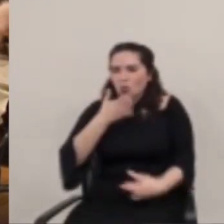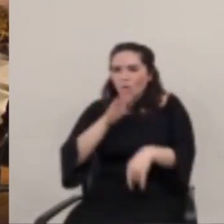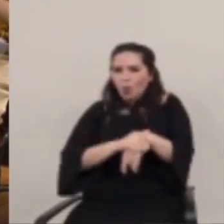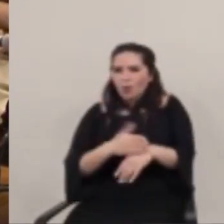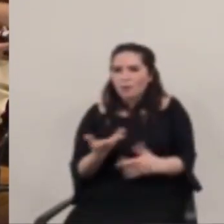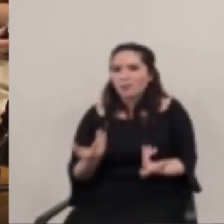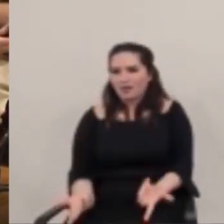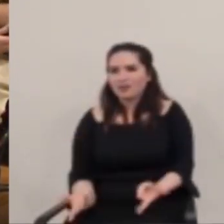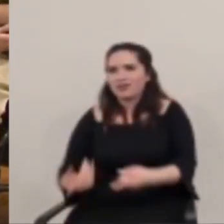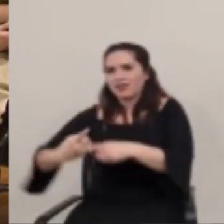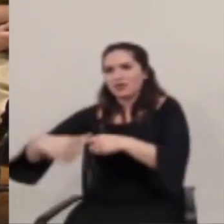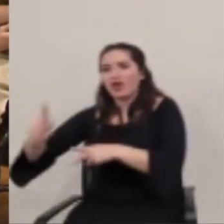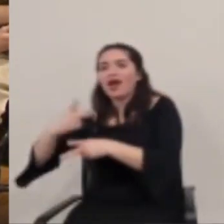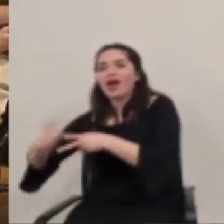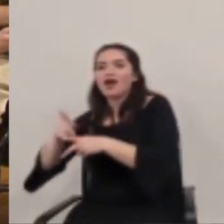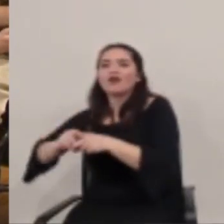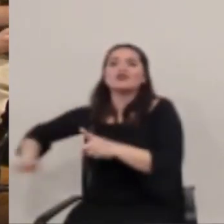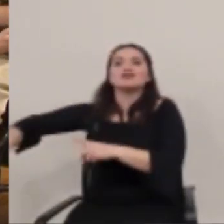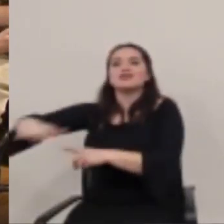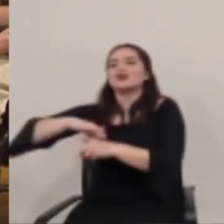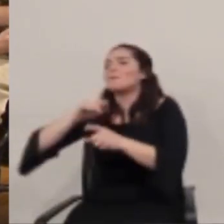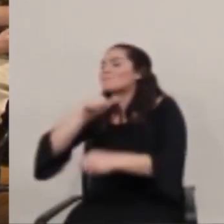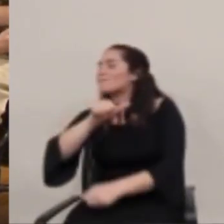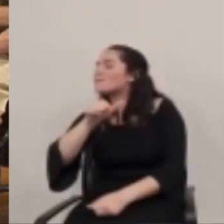haga que sea una condición para todos.